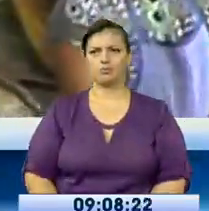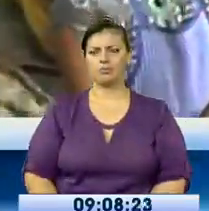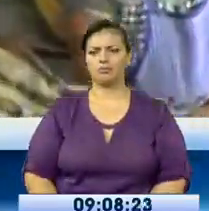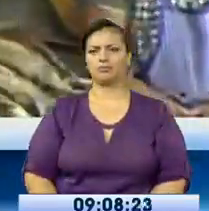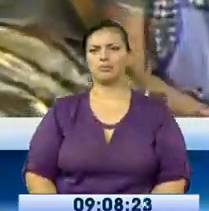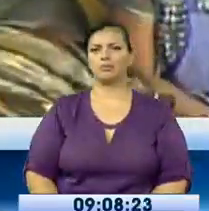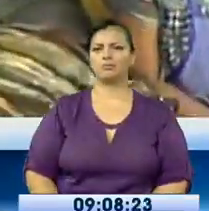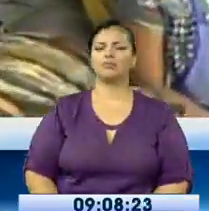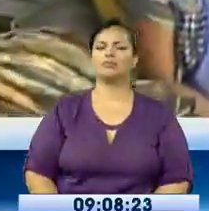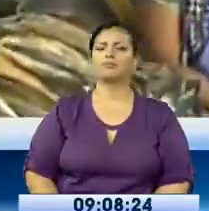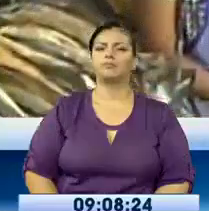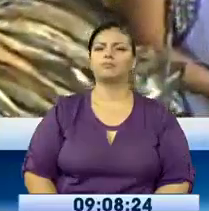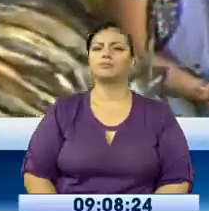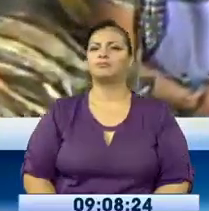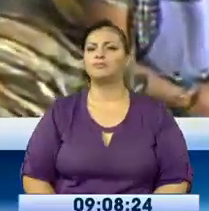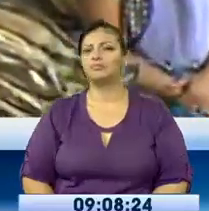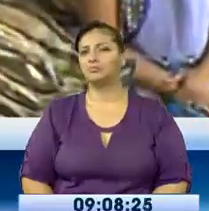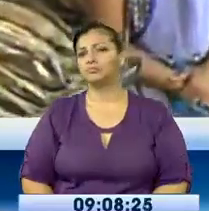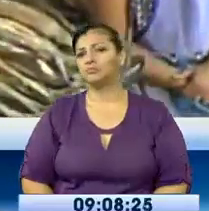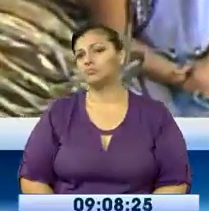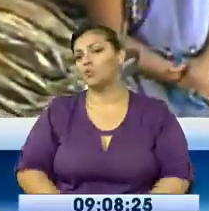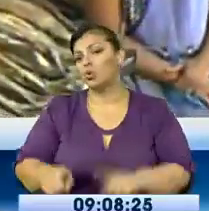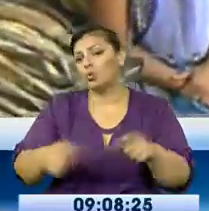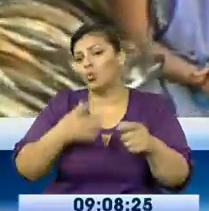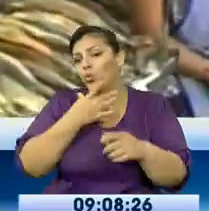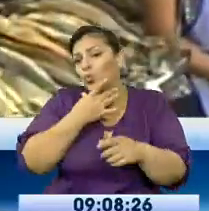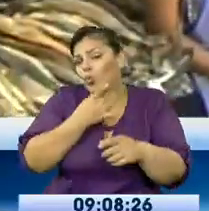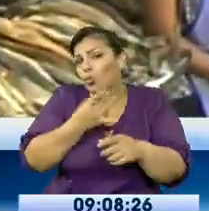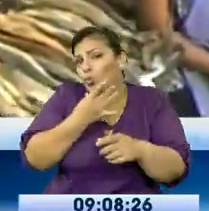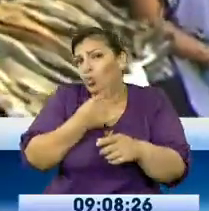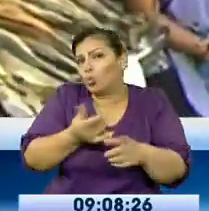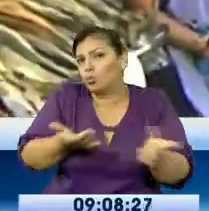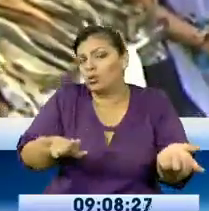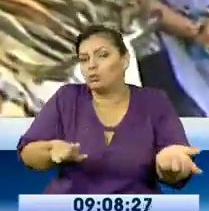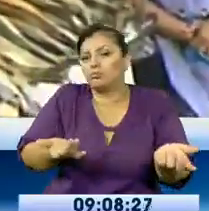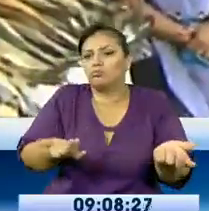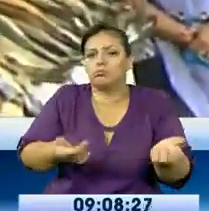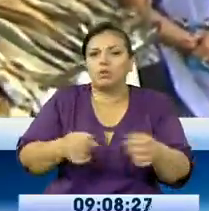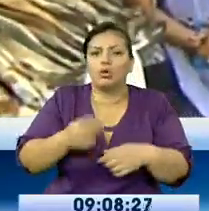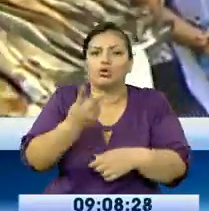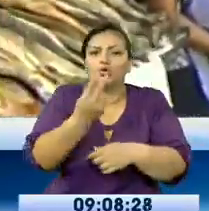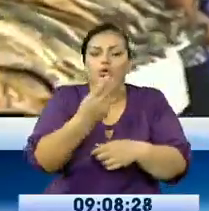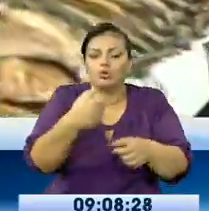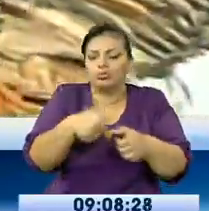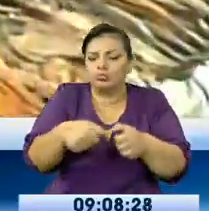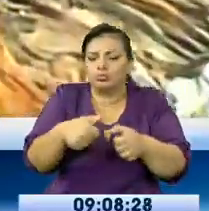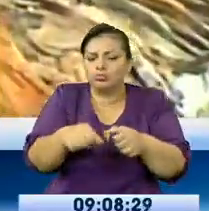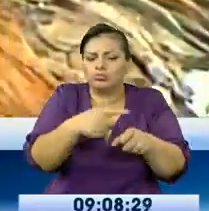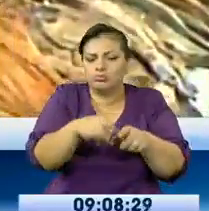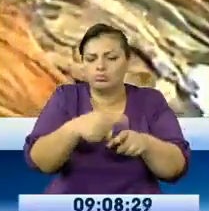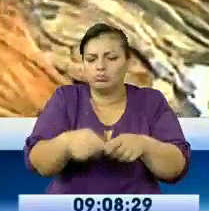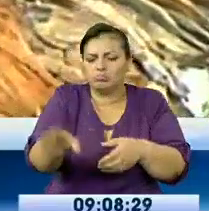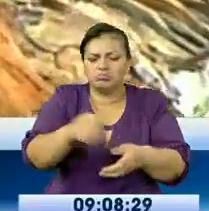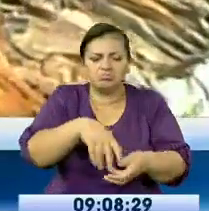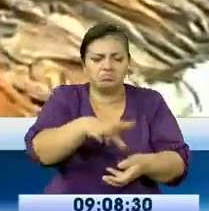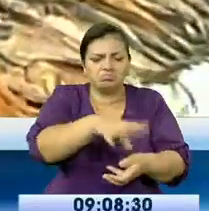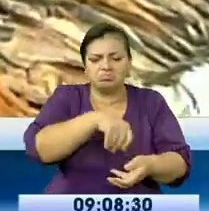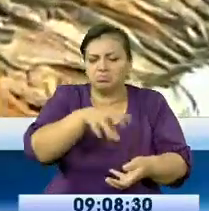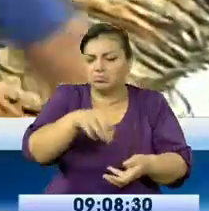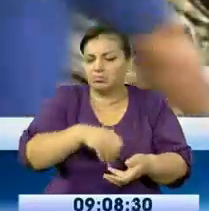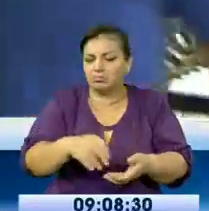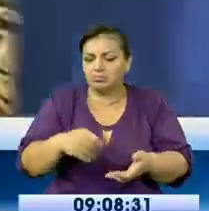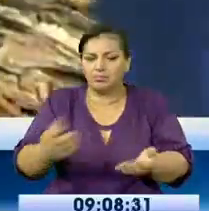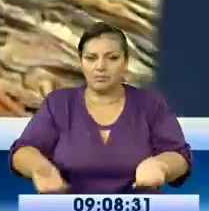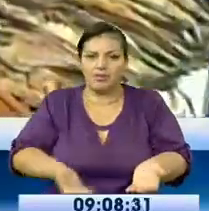que le pone los 12 granos para que representen a los 12 apóstoles pero con seis creo que puede armar